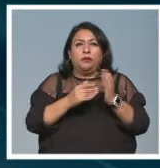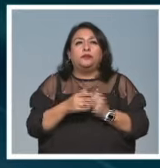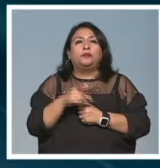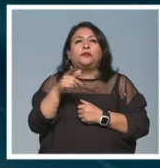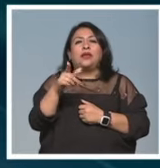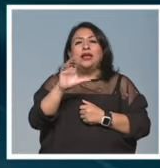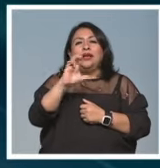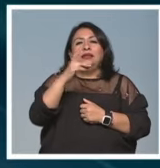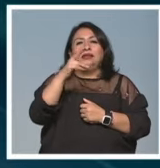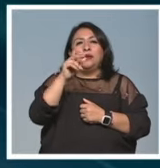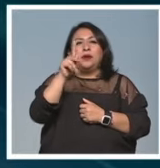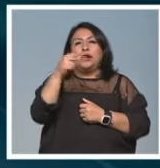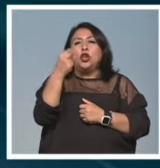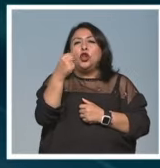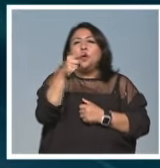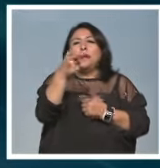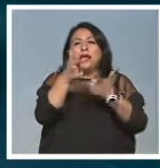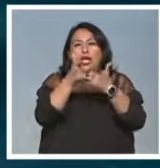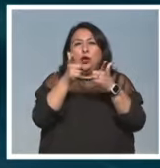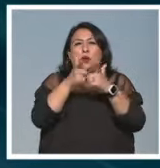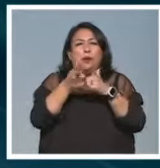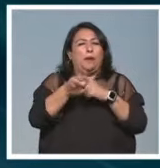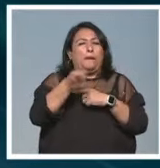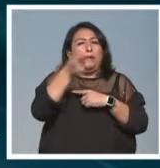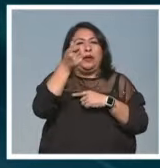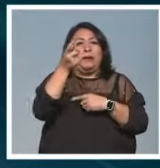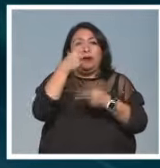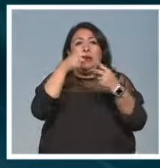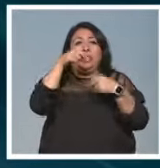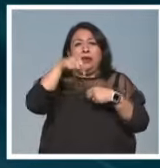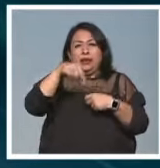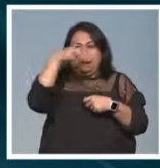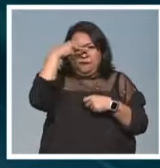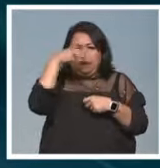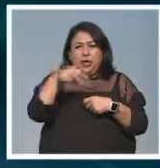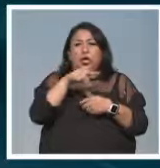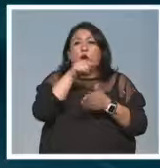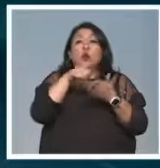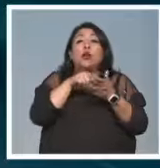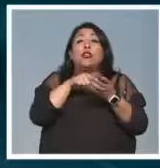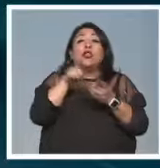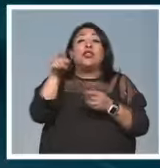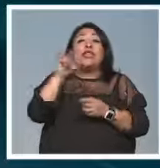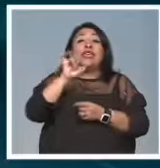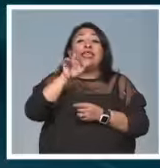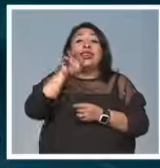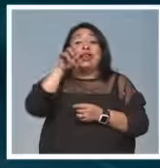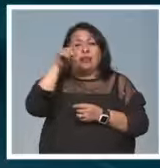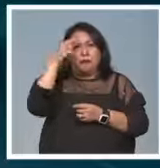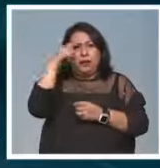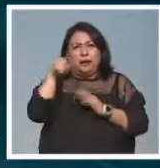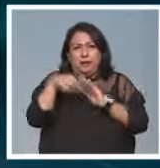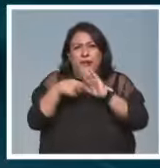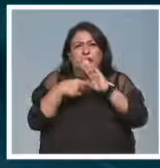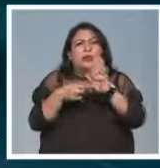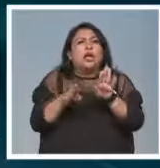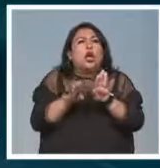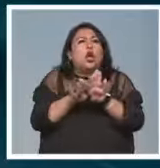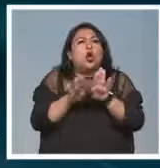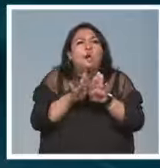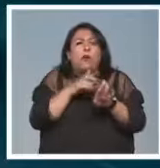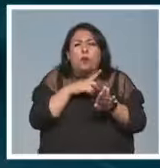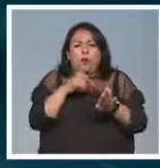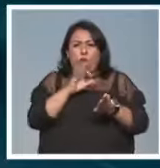Chak Tamsa es el nombre de la compañía que por primera vez se presenta en México directamente de Irlanda para presentarnos cómo ser